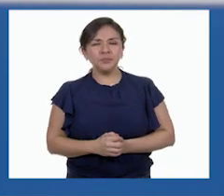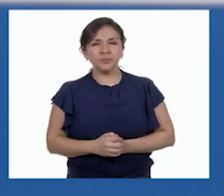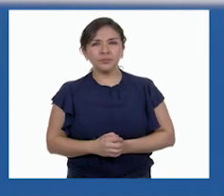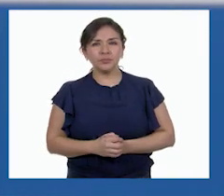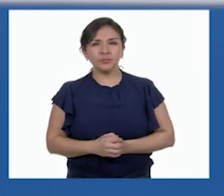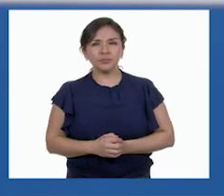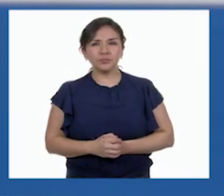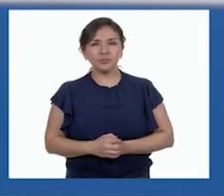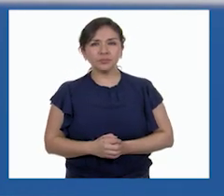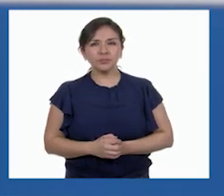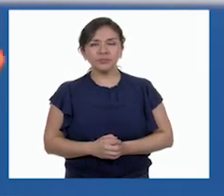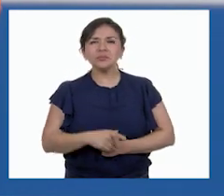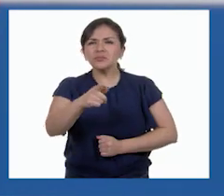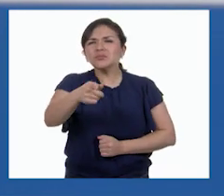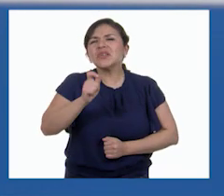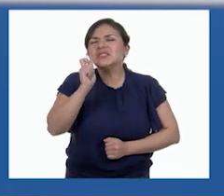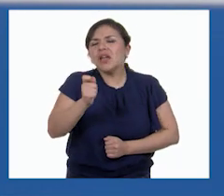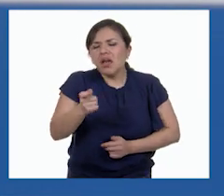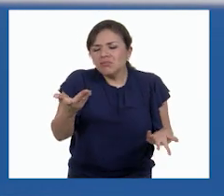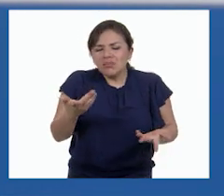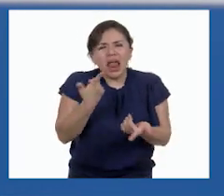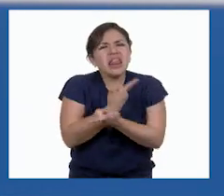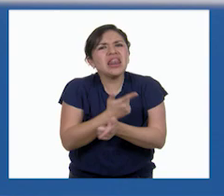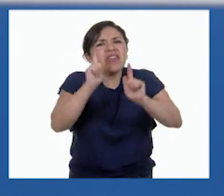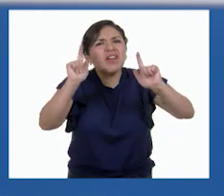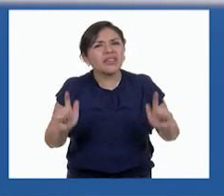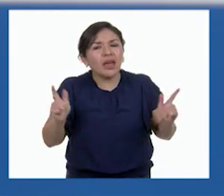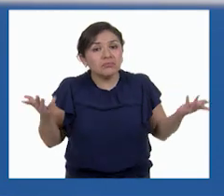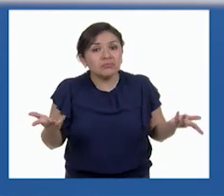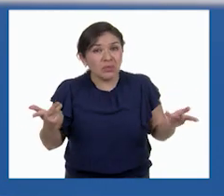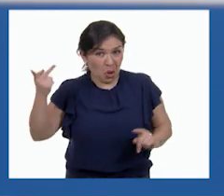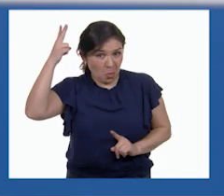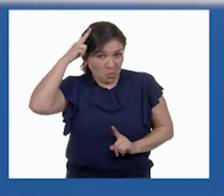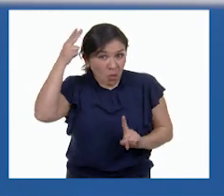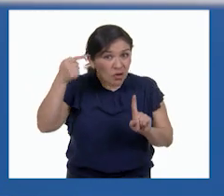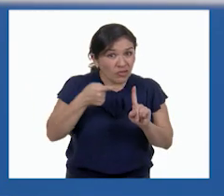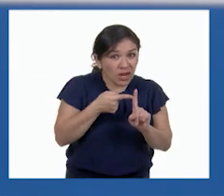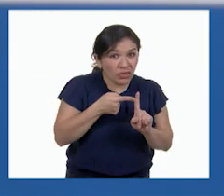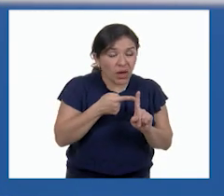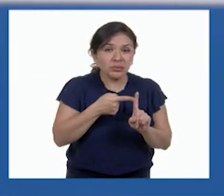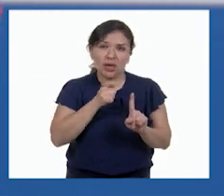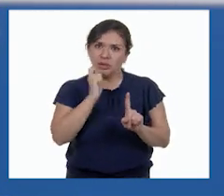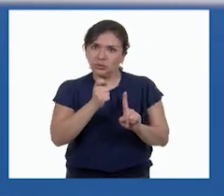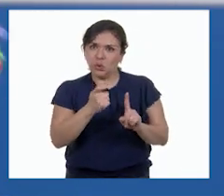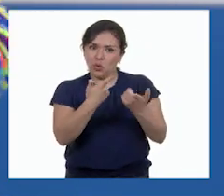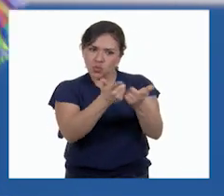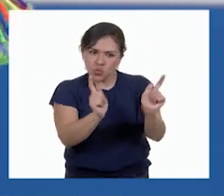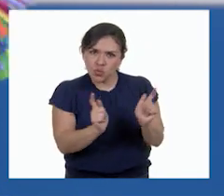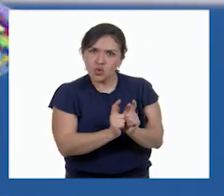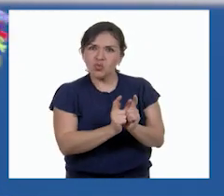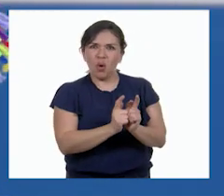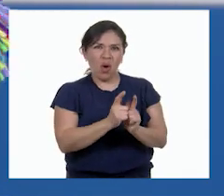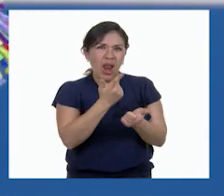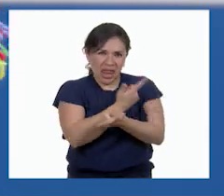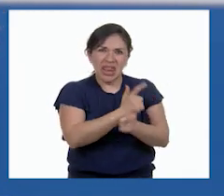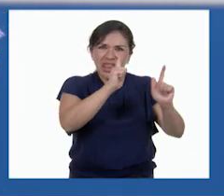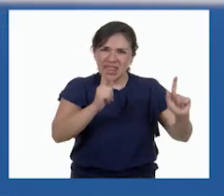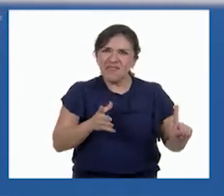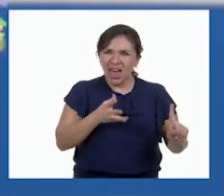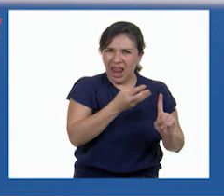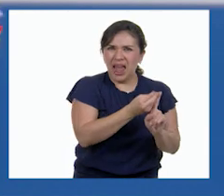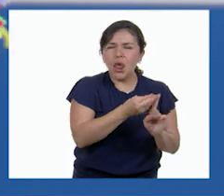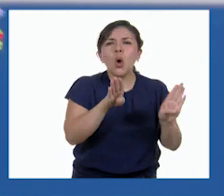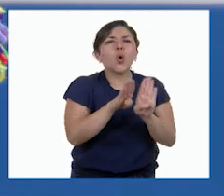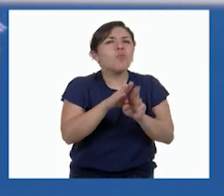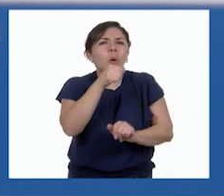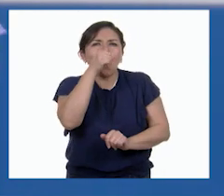¿y qué me dicen de la libertad? Si Porfirio Díaz pertenecía al Partido Liberal, como